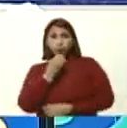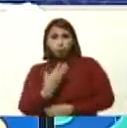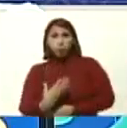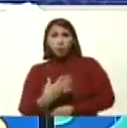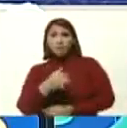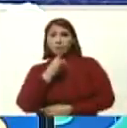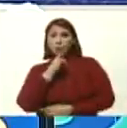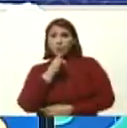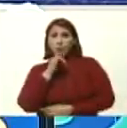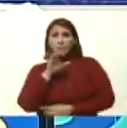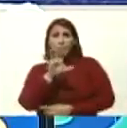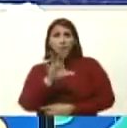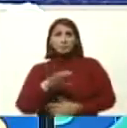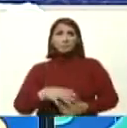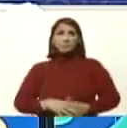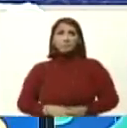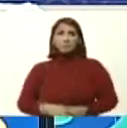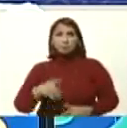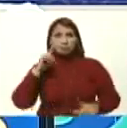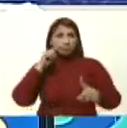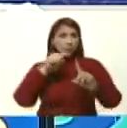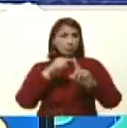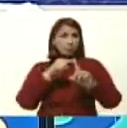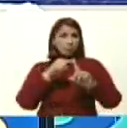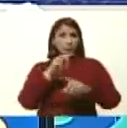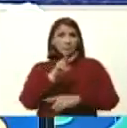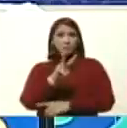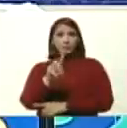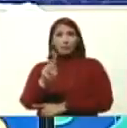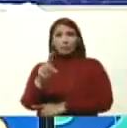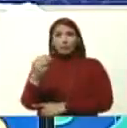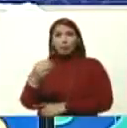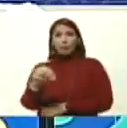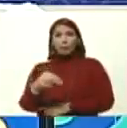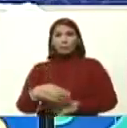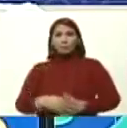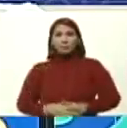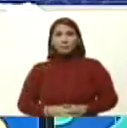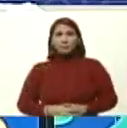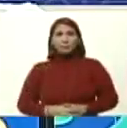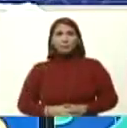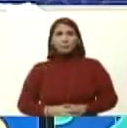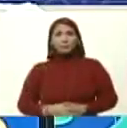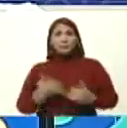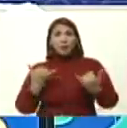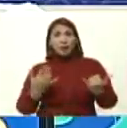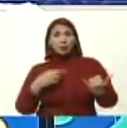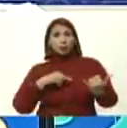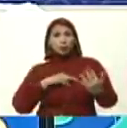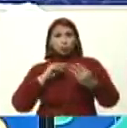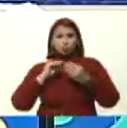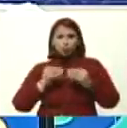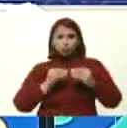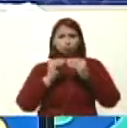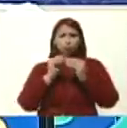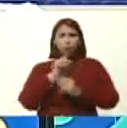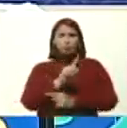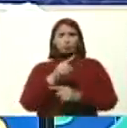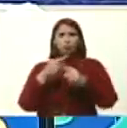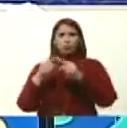país, rumbo al 21 de noviembre. Ahora estamos aquí ajustando el